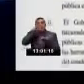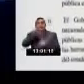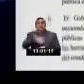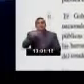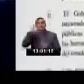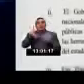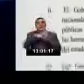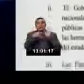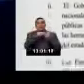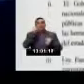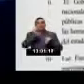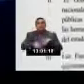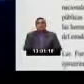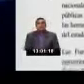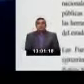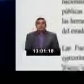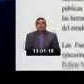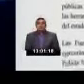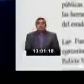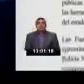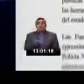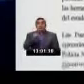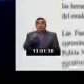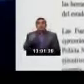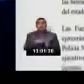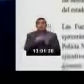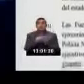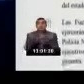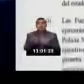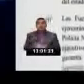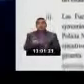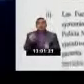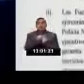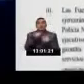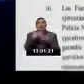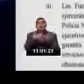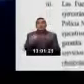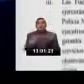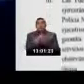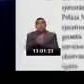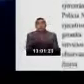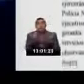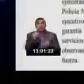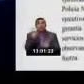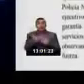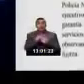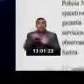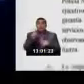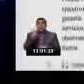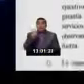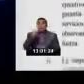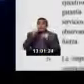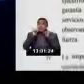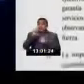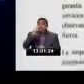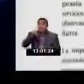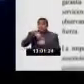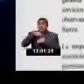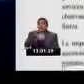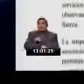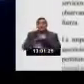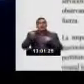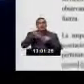hechos que han configurado calamidad pública en dos ocasiones previas, con sus respectivas renovaciones. Y con ello, a partir del 13 de septiembre en el país, ya